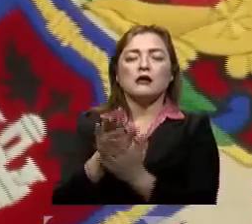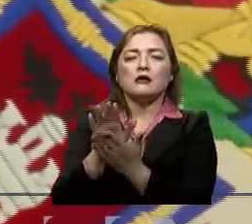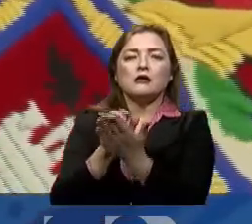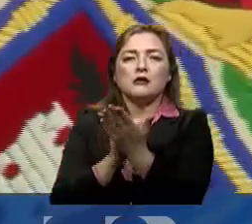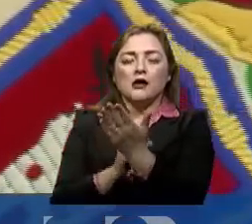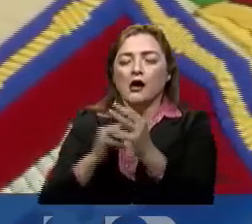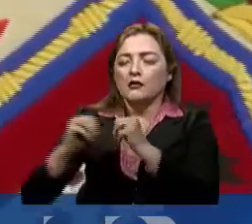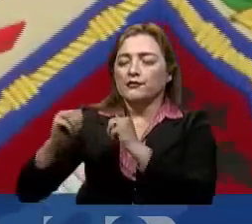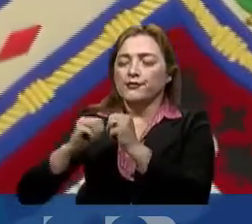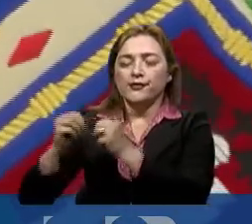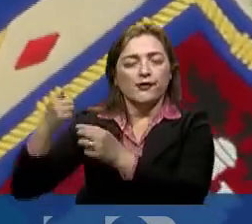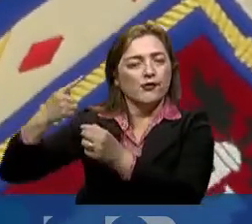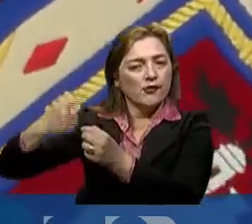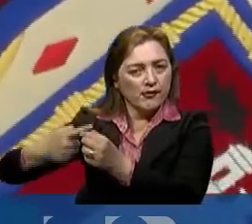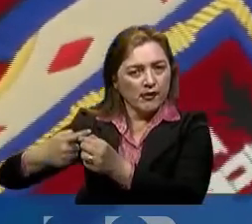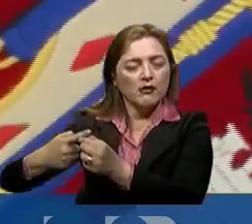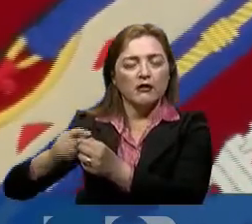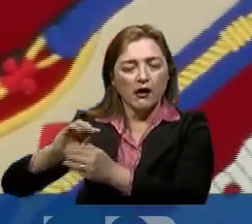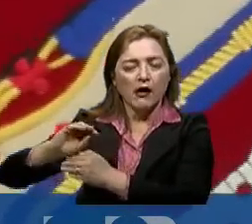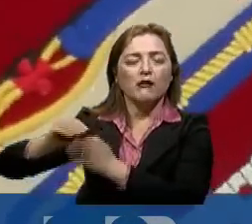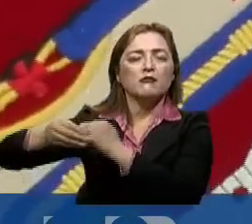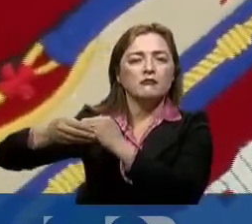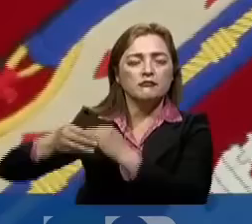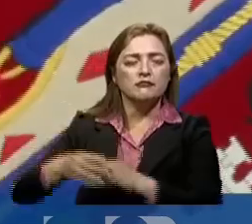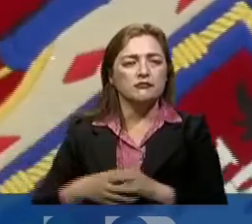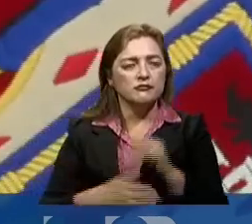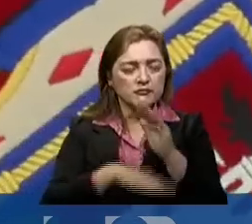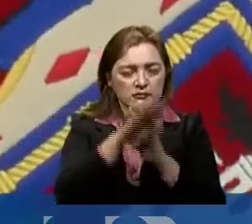Línea del Metro de Quito, superaron ese